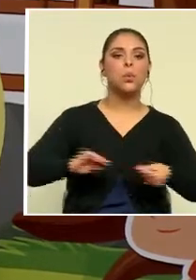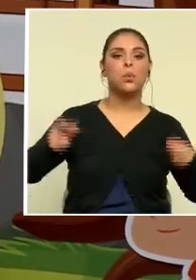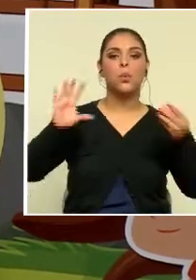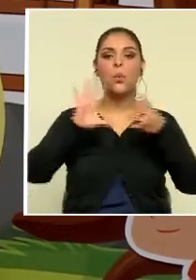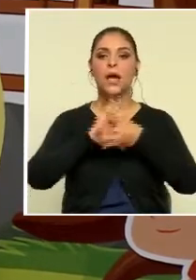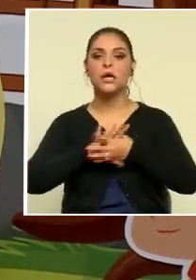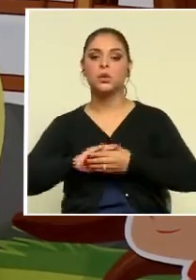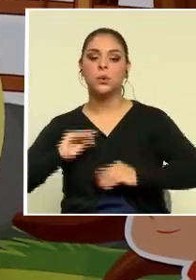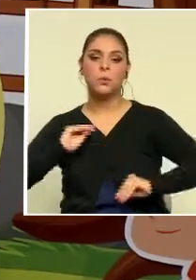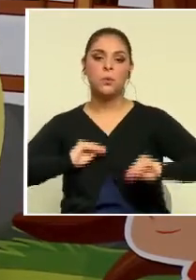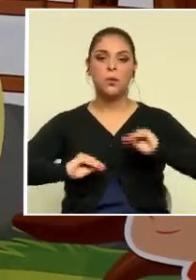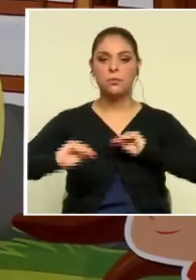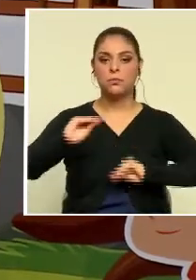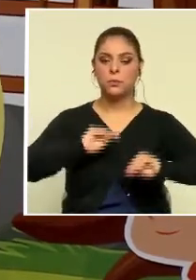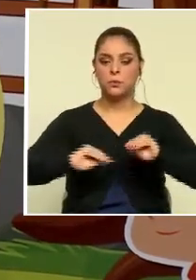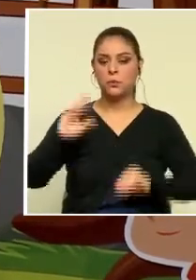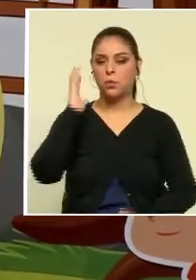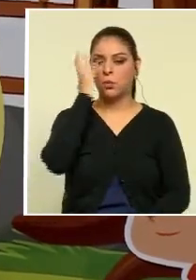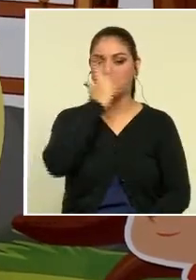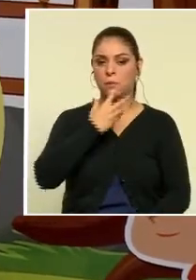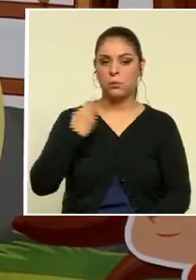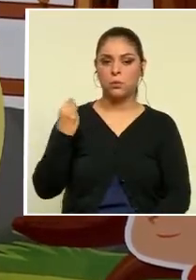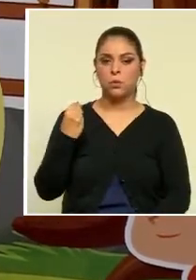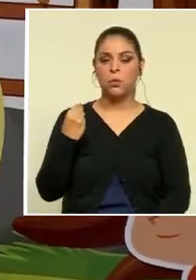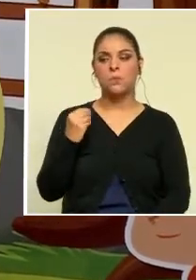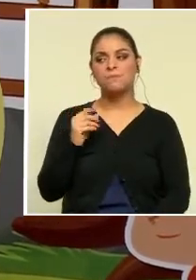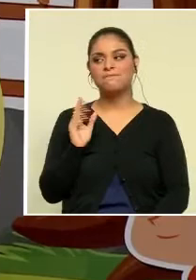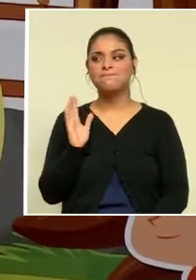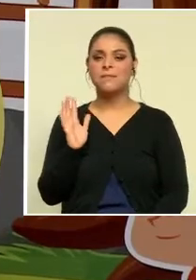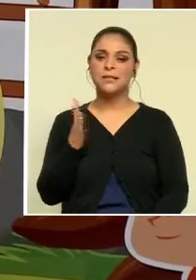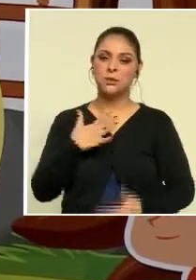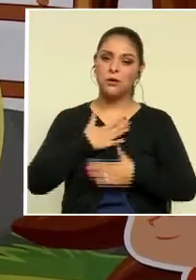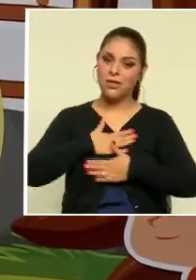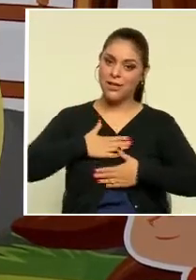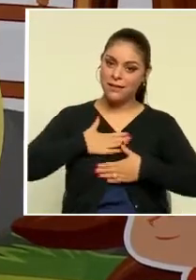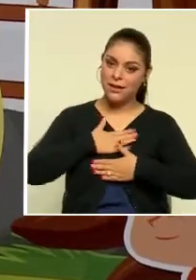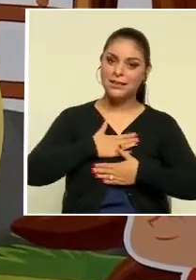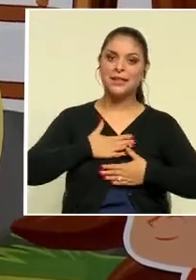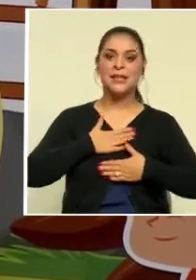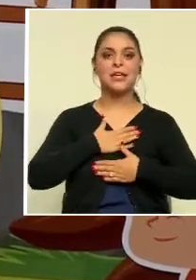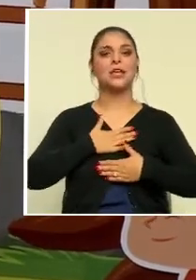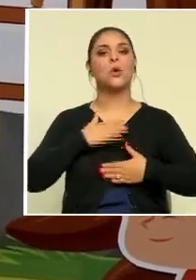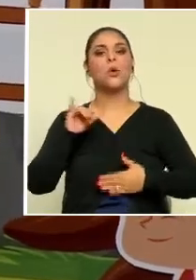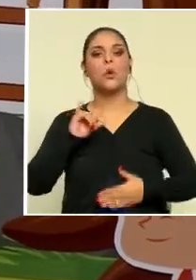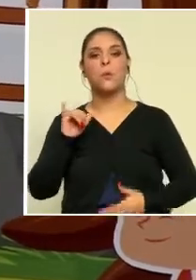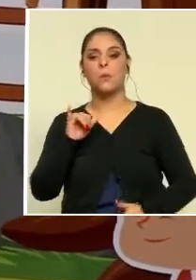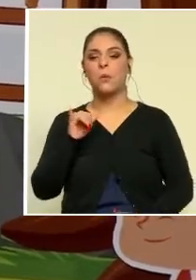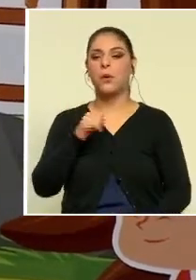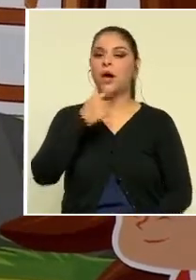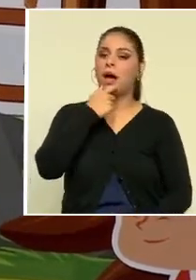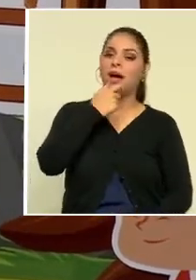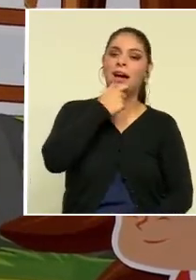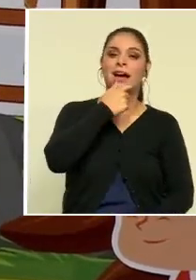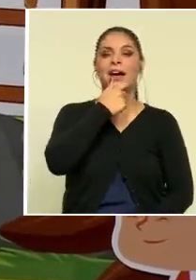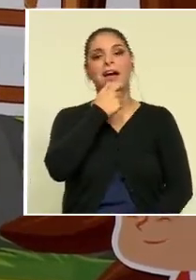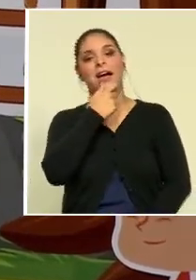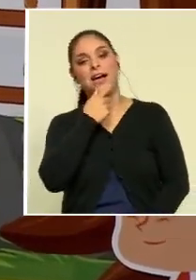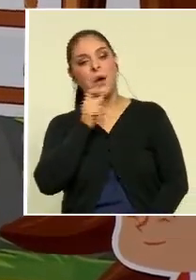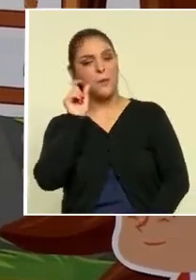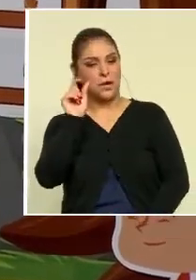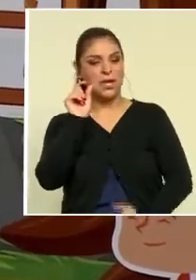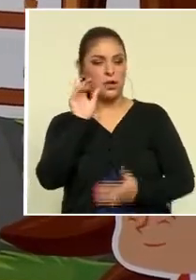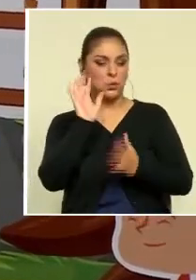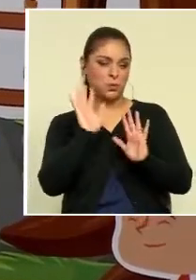es medio como se diría medio divertido medio jocoso tiene como un poquito de